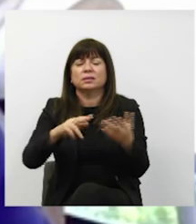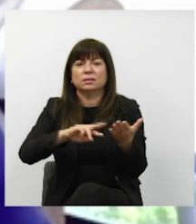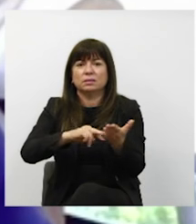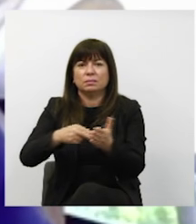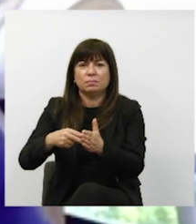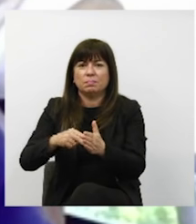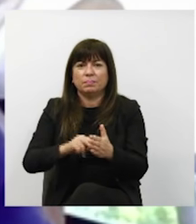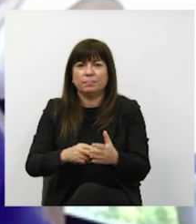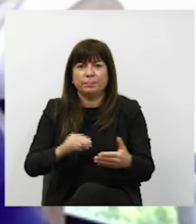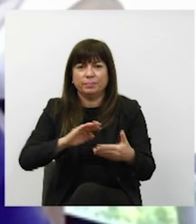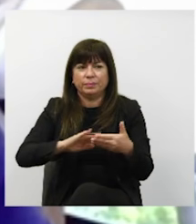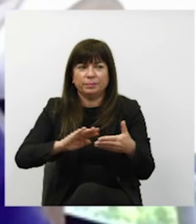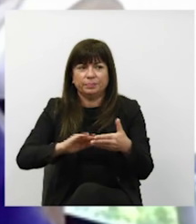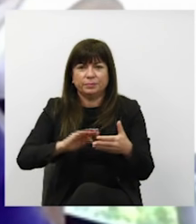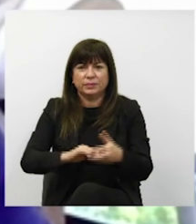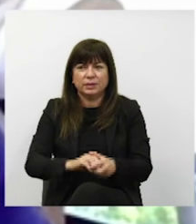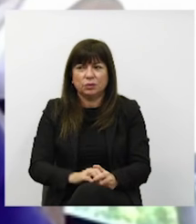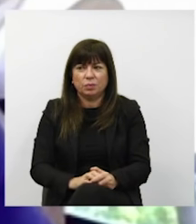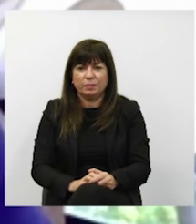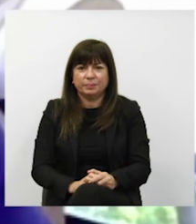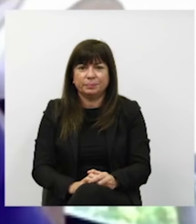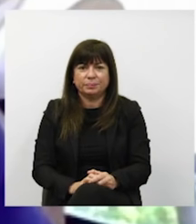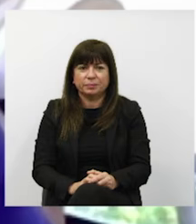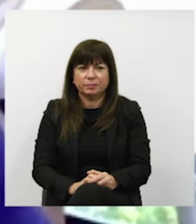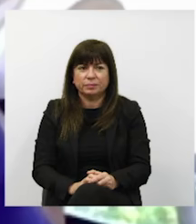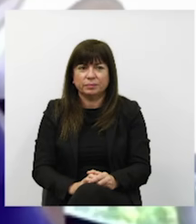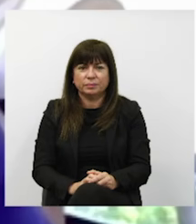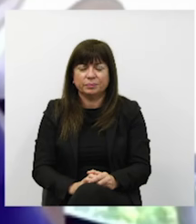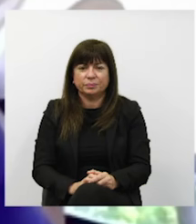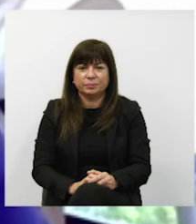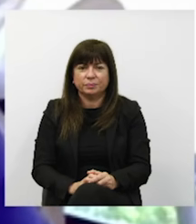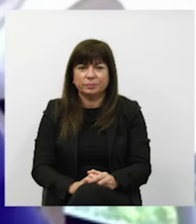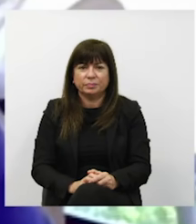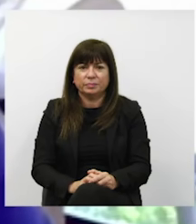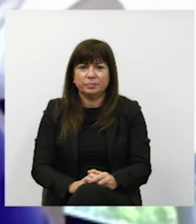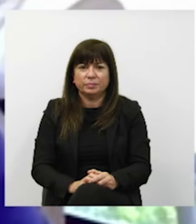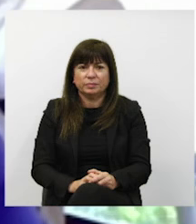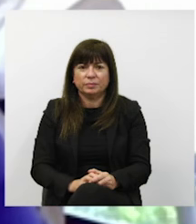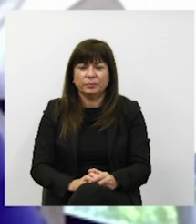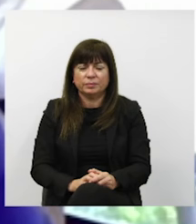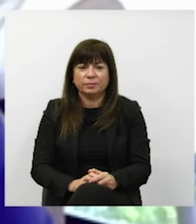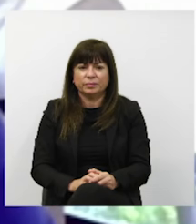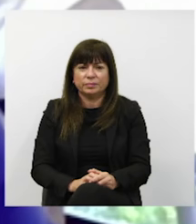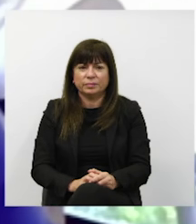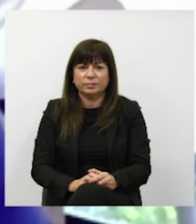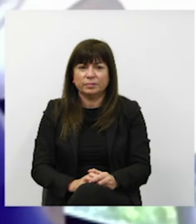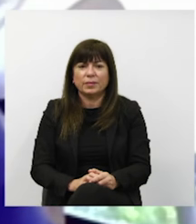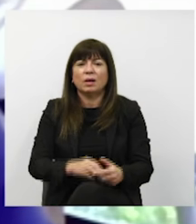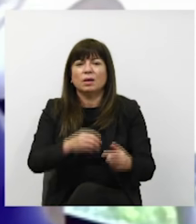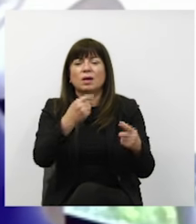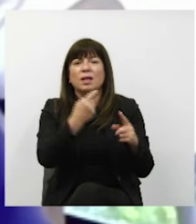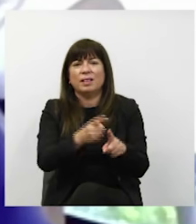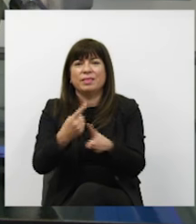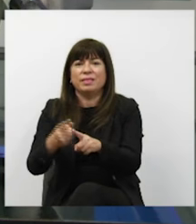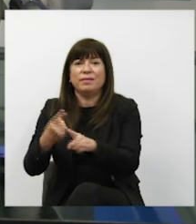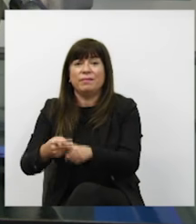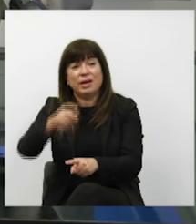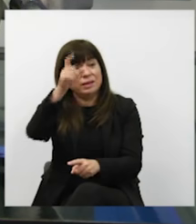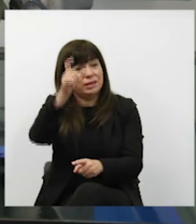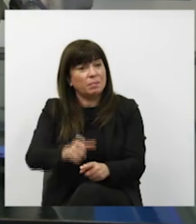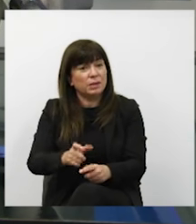desde Douglas North y David Landes, pasando por Solokov o Engerman o Acemoglu y